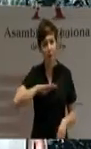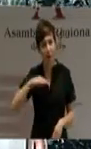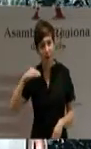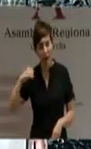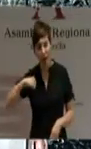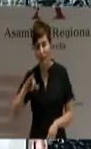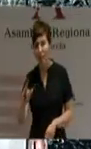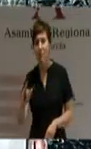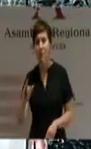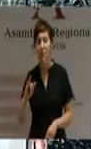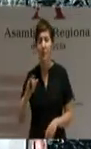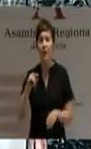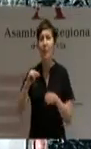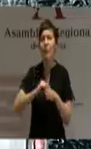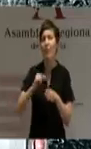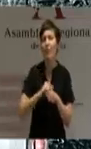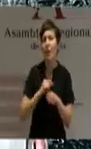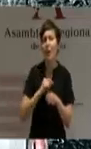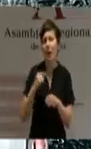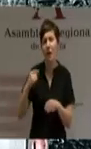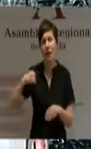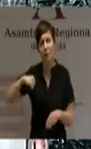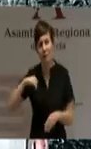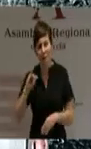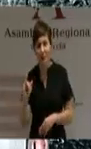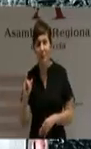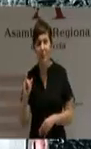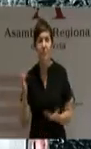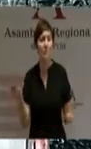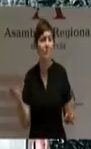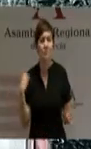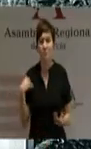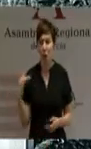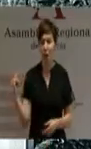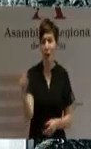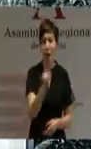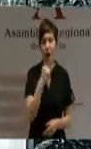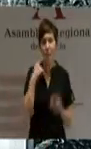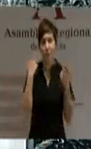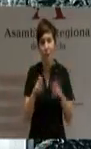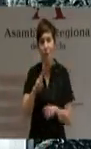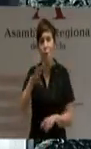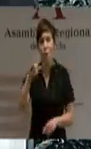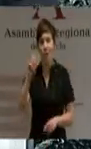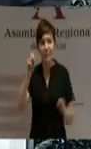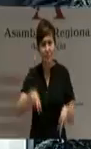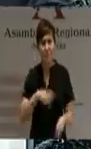¿Cieza es un hospital? Tampoco tiene UCI. ¿Es un hospital o no es un hospital? Es un hospital. Muy